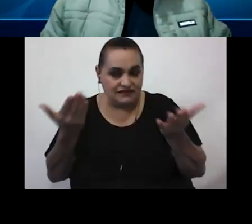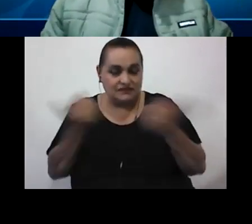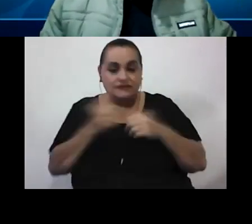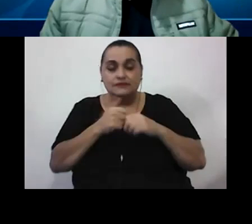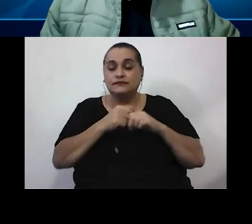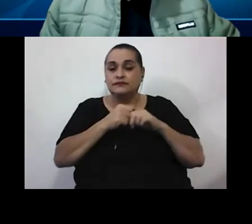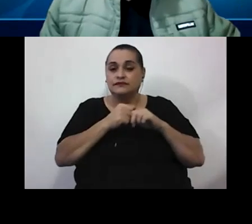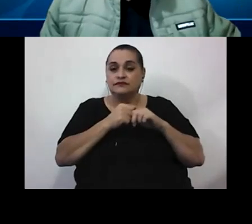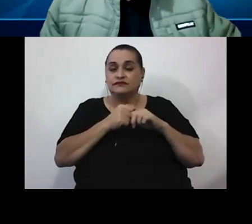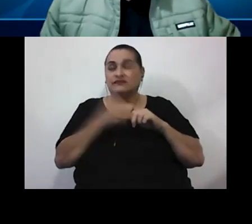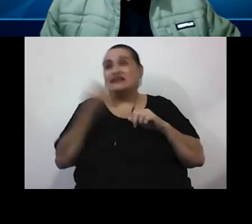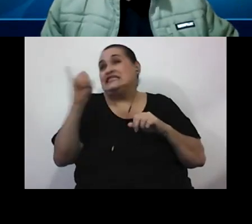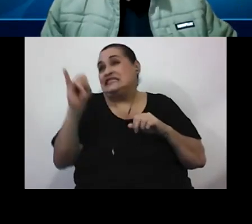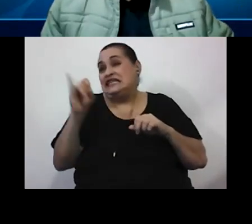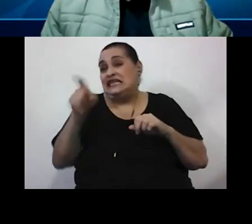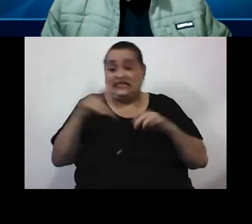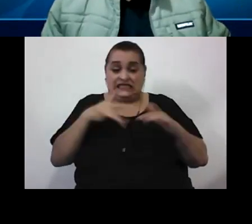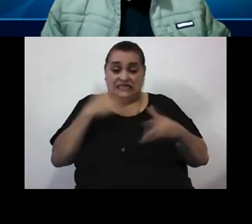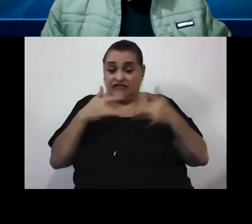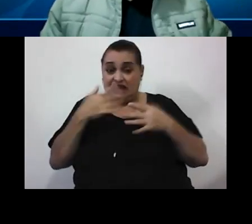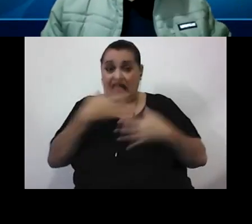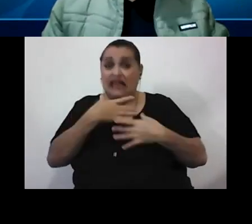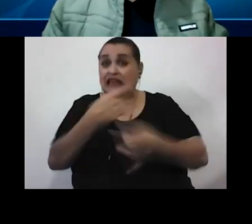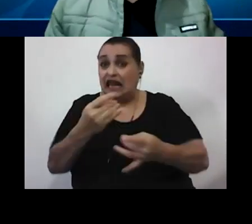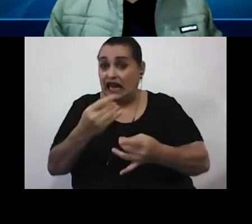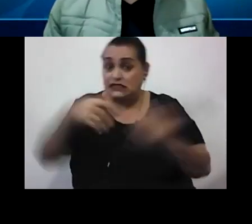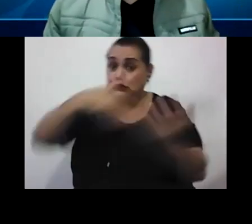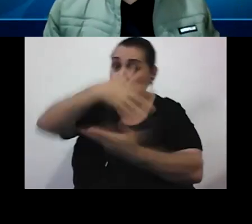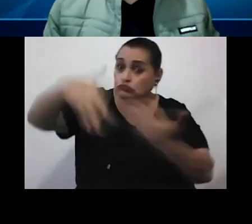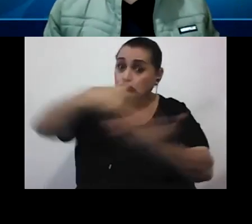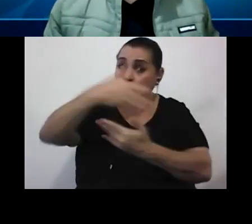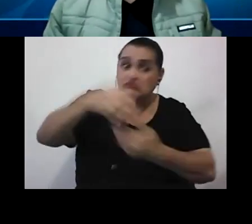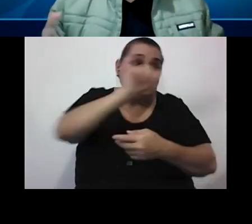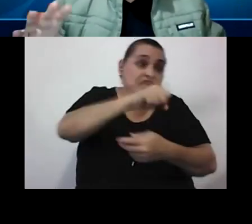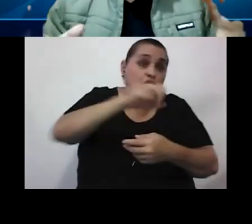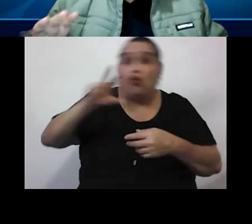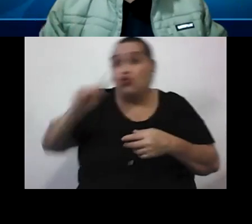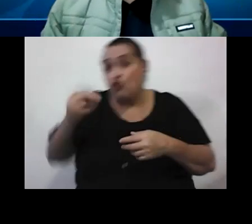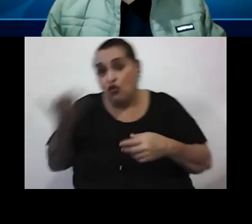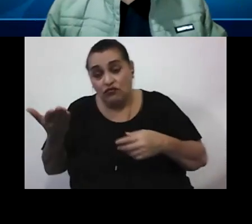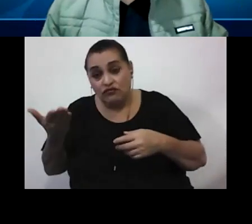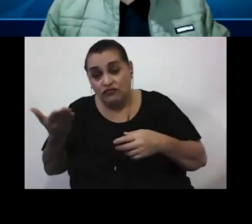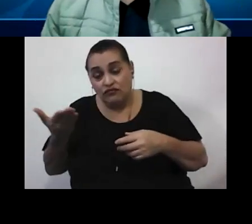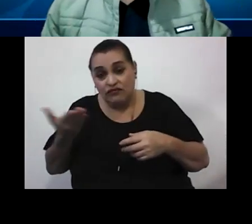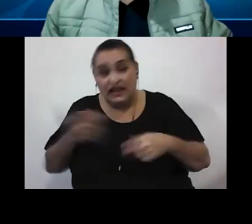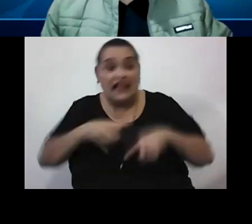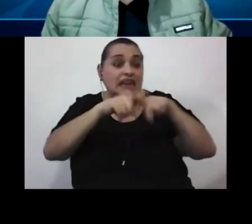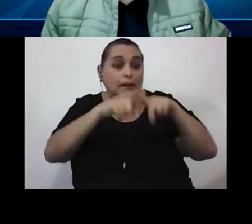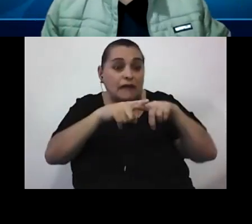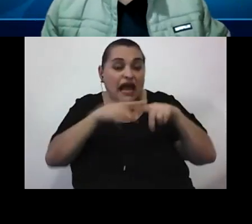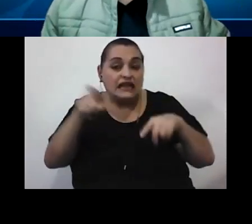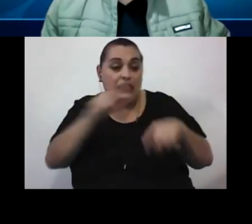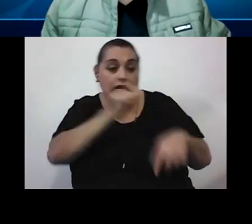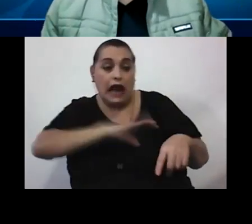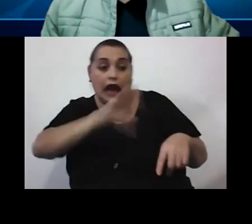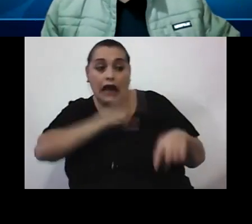Si la sensibilidad y el interés en todo lo que le rodea, de repente sí, de repente no, ¿verdad? Según los aspectos de temperamento que vimos